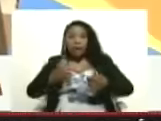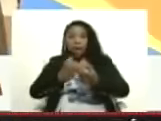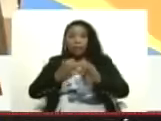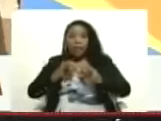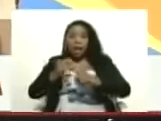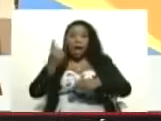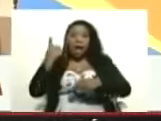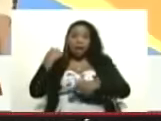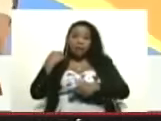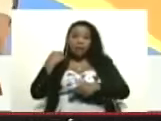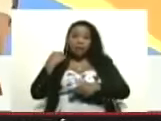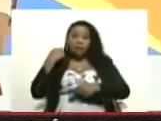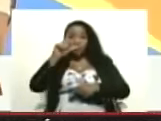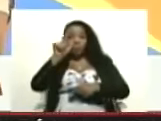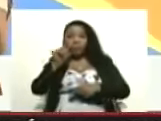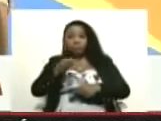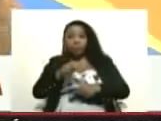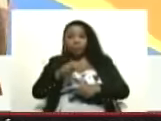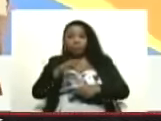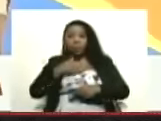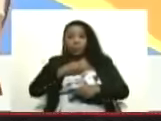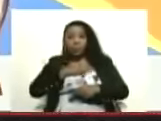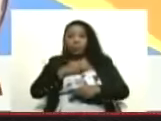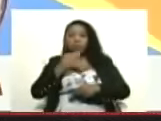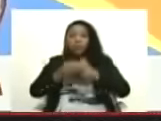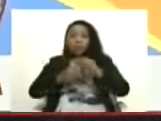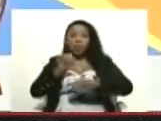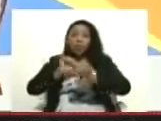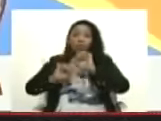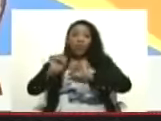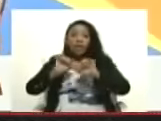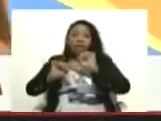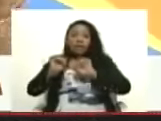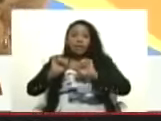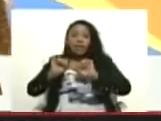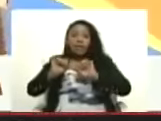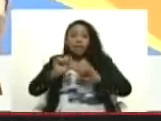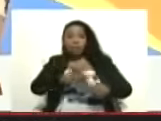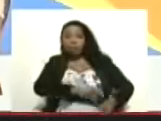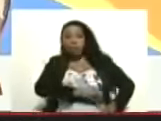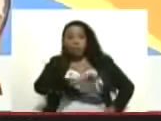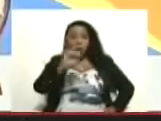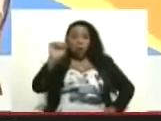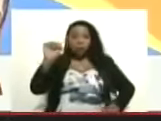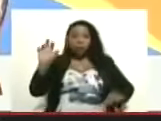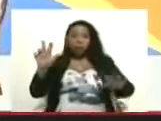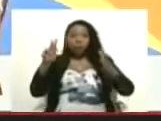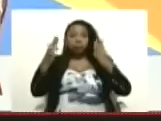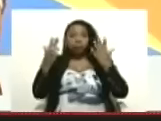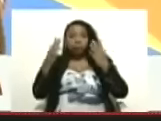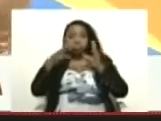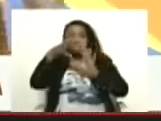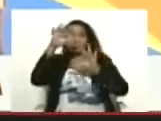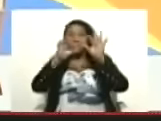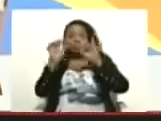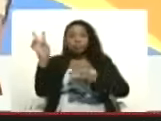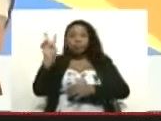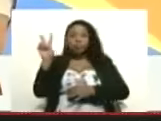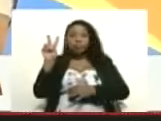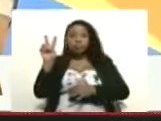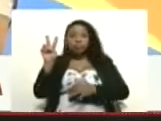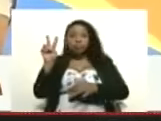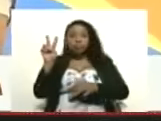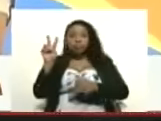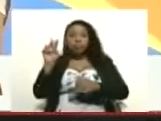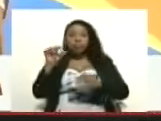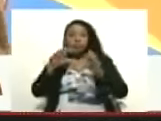dimos por la guayana esquiva nosotros defendimos la proclama del libertador la octava estrella de Venezuela la octava estrella del